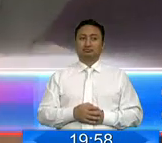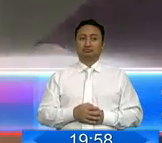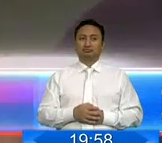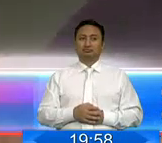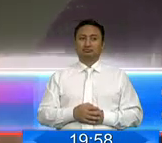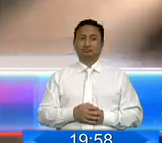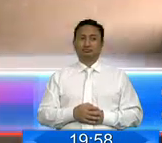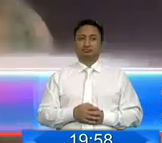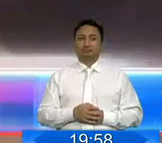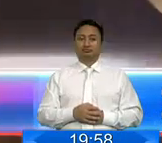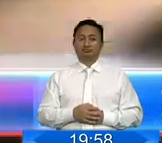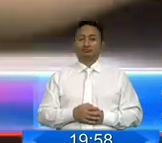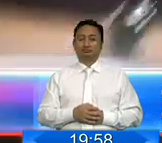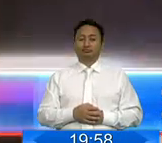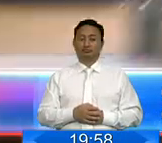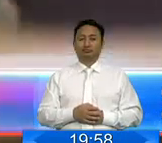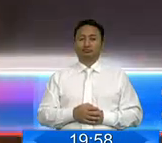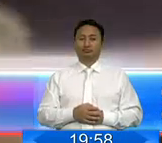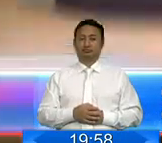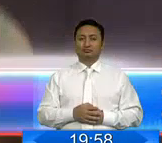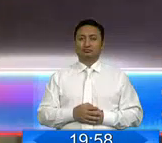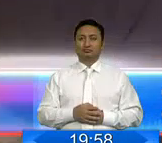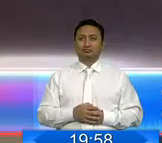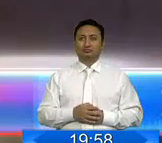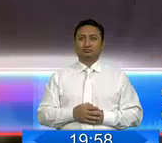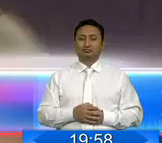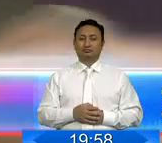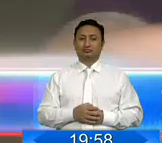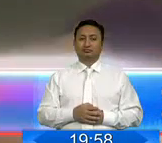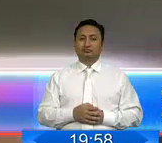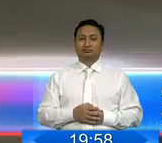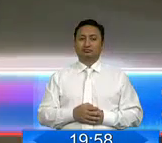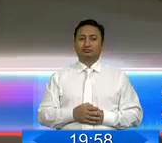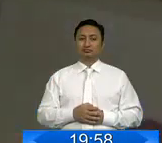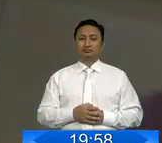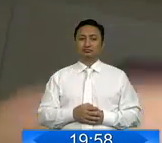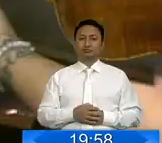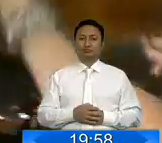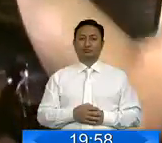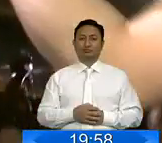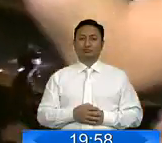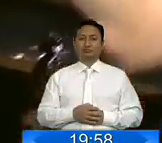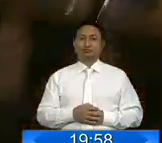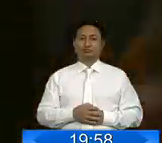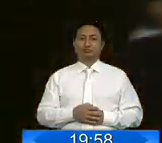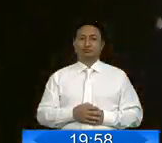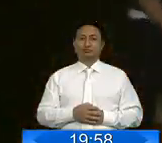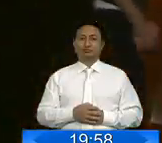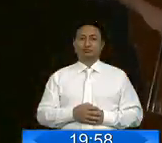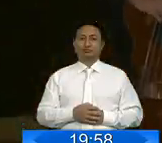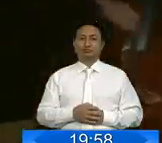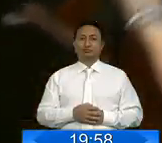Con la realización de Javier Rosero, informó Sara Naranjo.